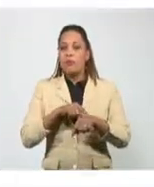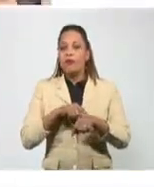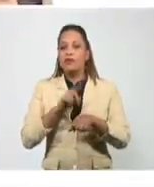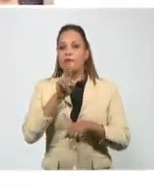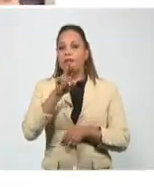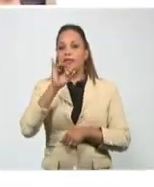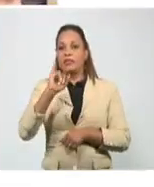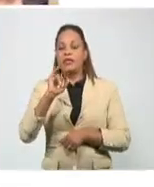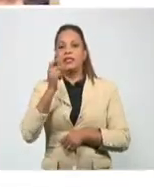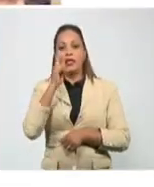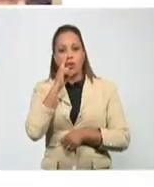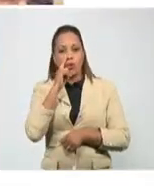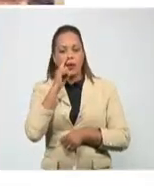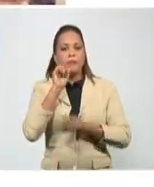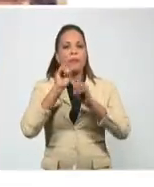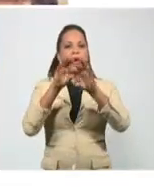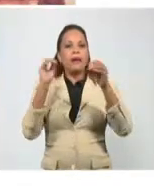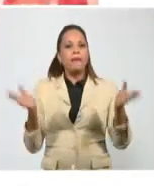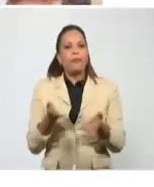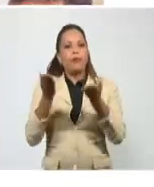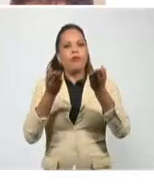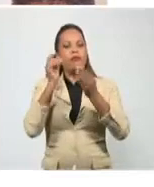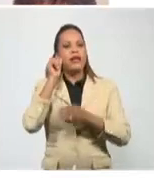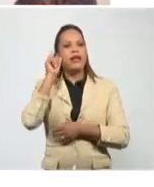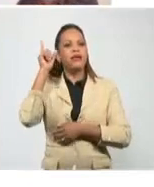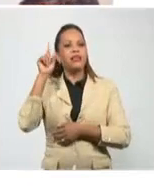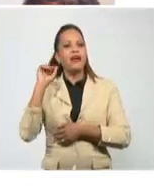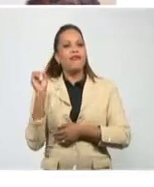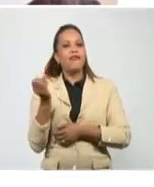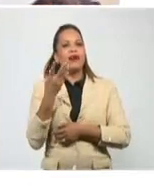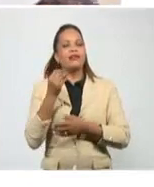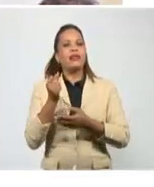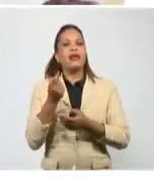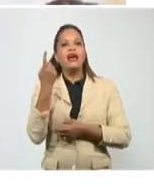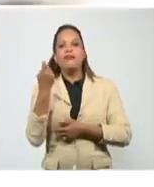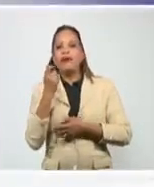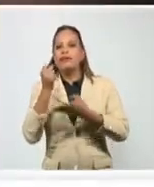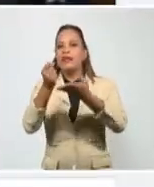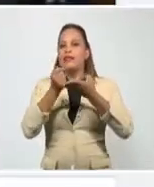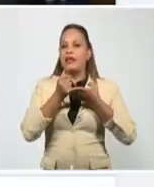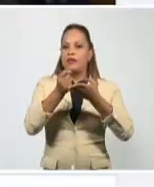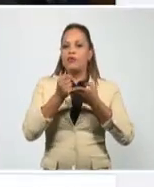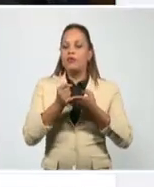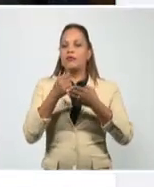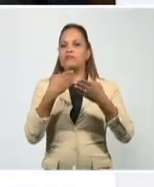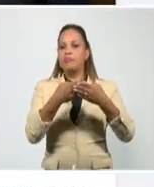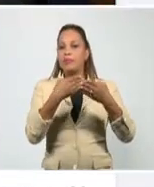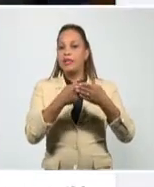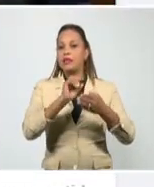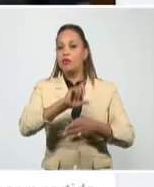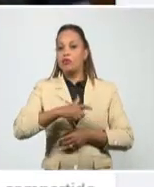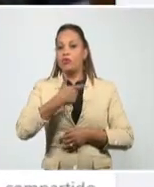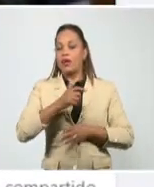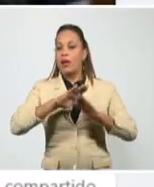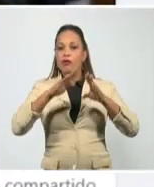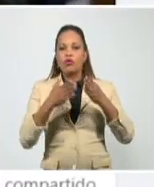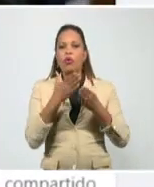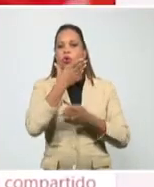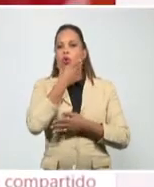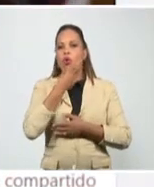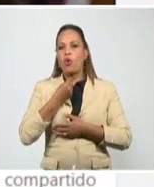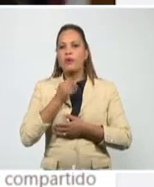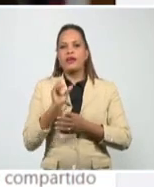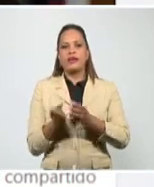noviembre para intentar promover la idea de una supuesta falta de apoyo de las instituciones culturales a sus jóvenes creadores y artistas.